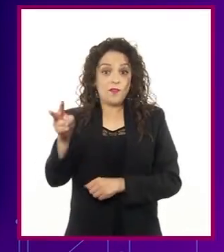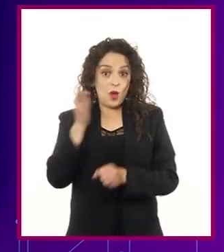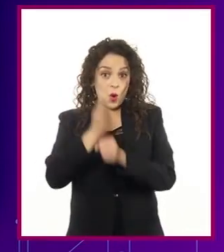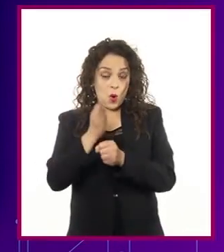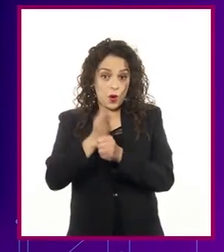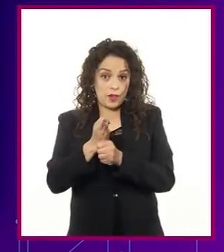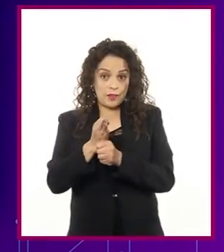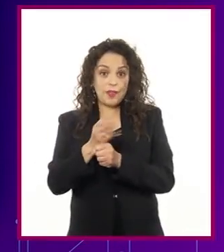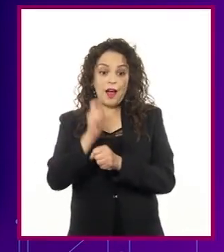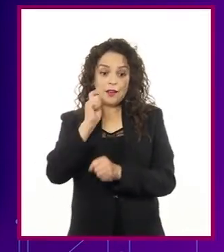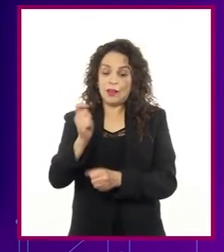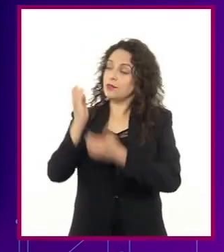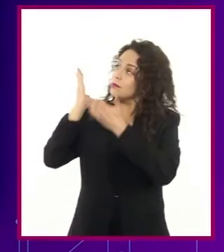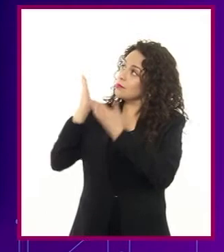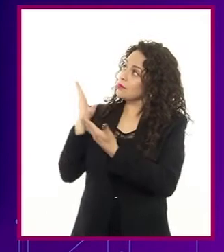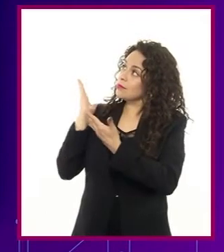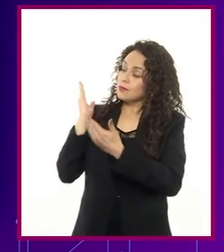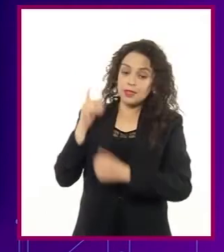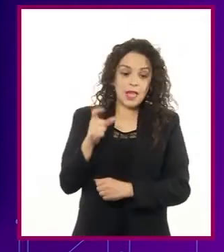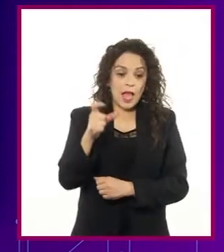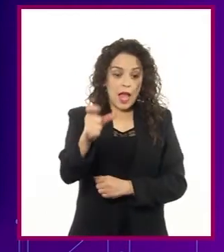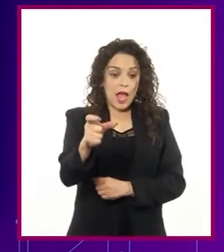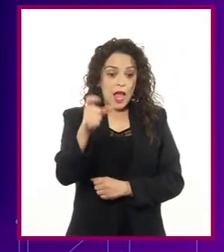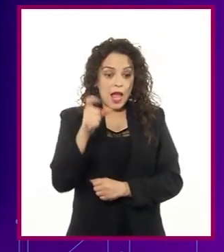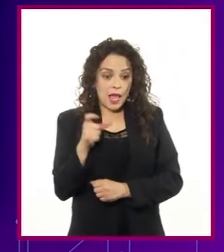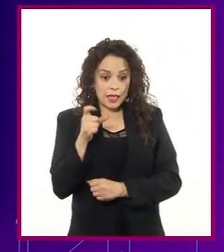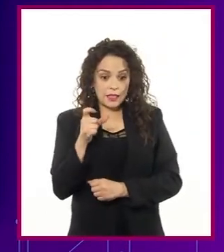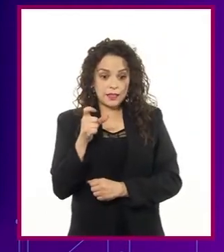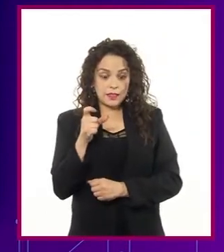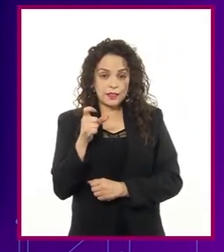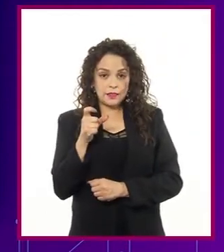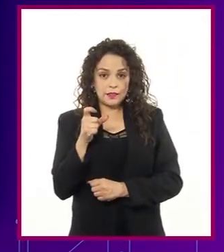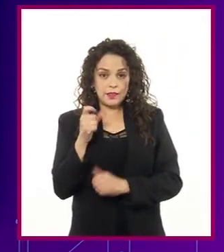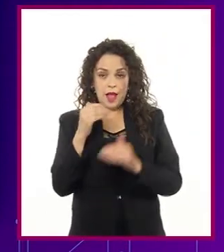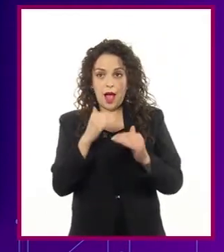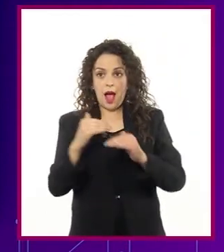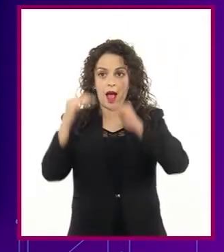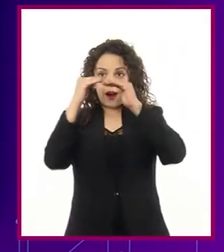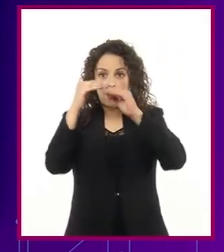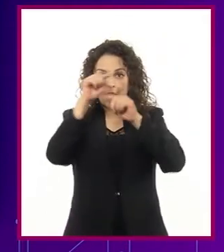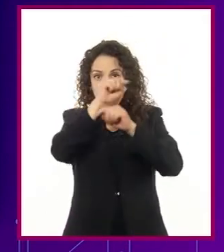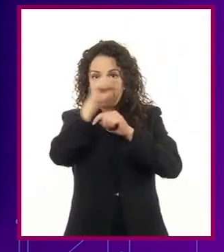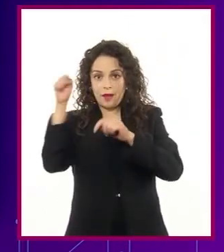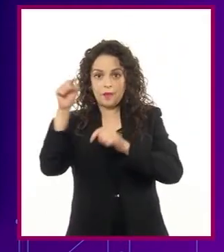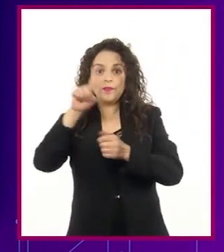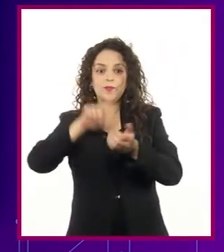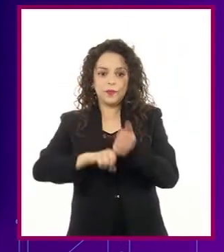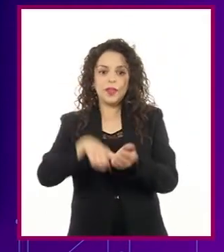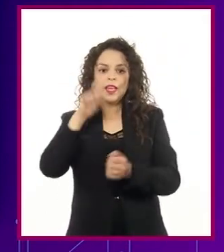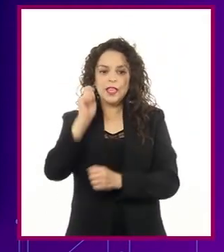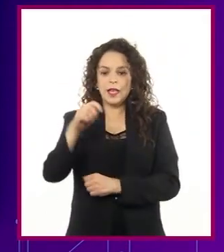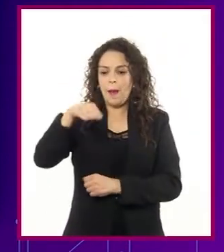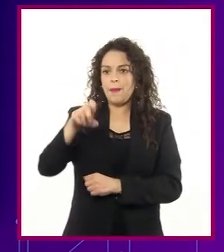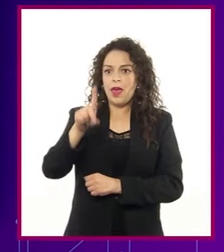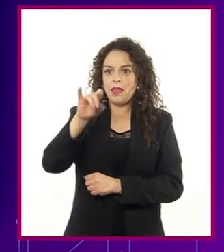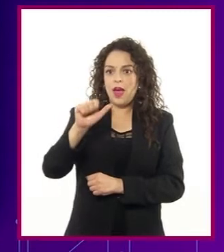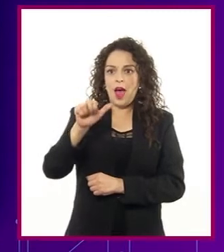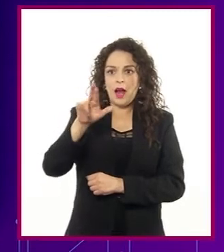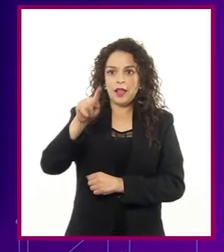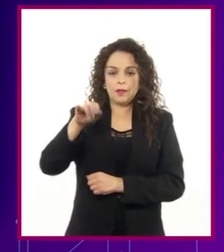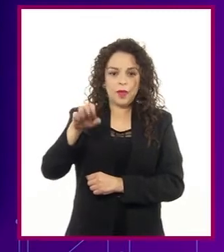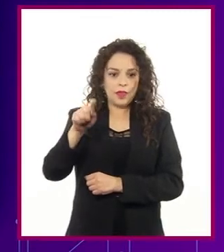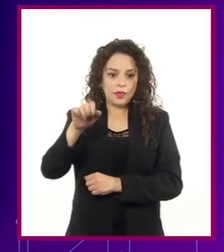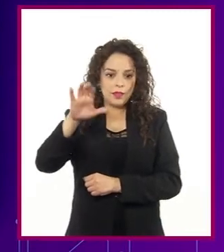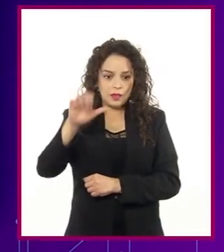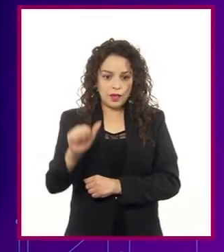pantalla, x con una barra en la parte superior representa la media aritmética. N es el